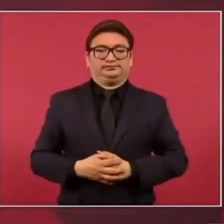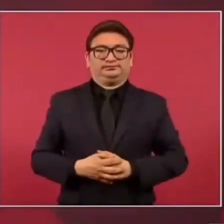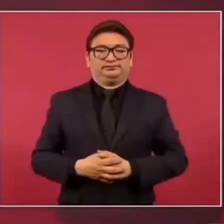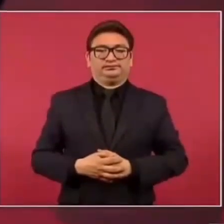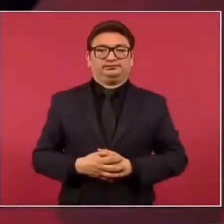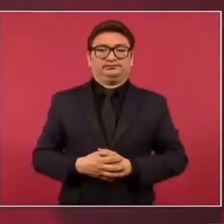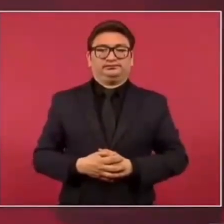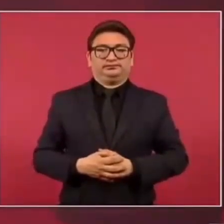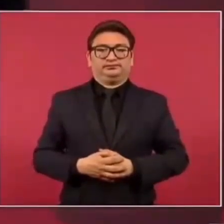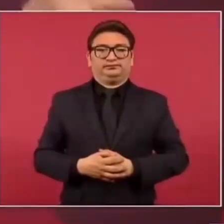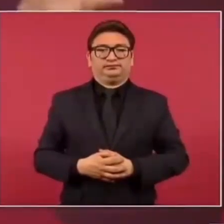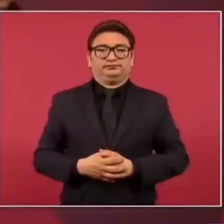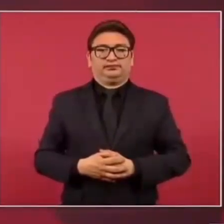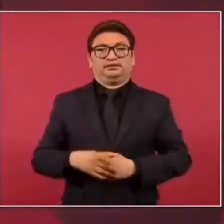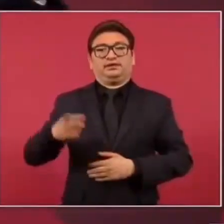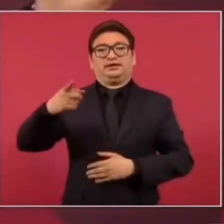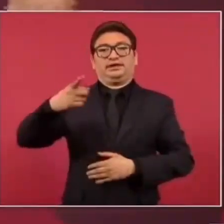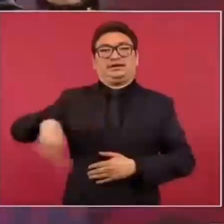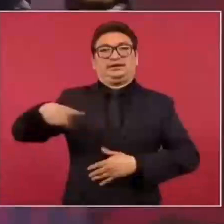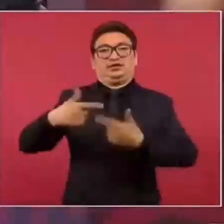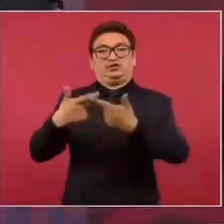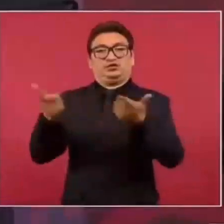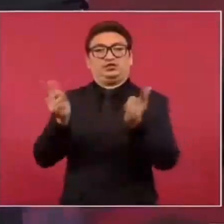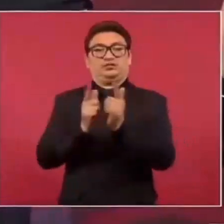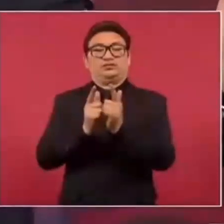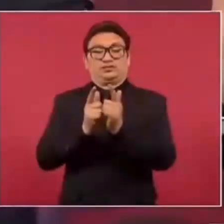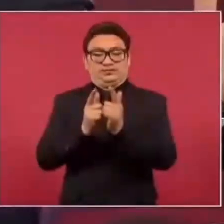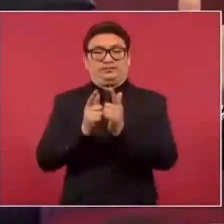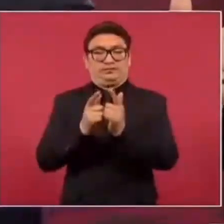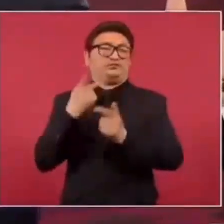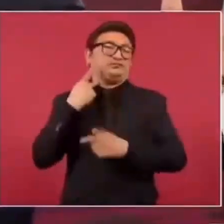Y los panistas, legisladores,